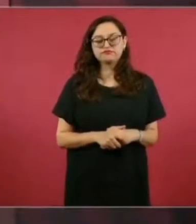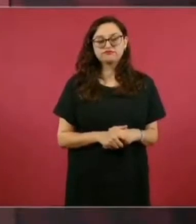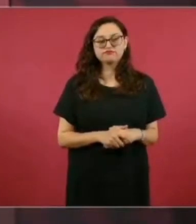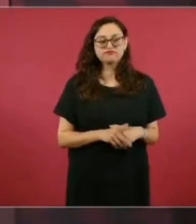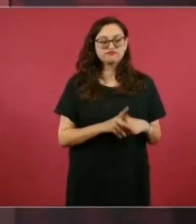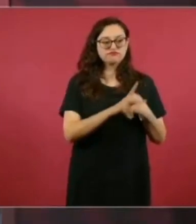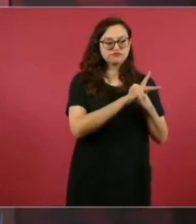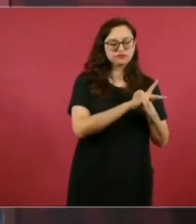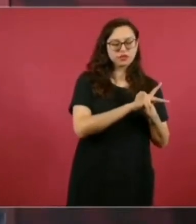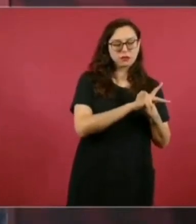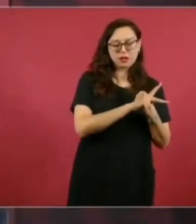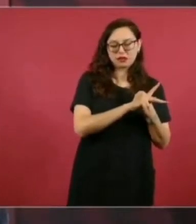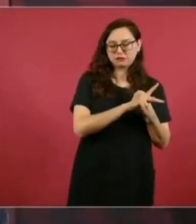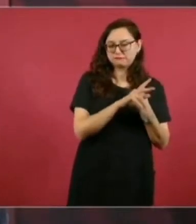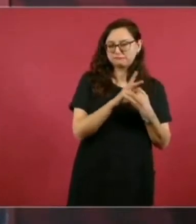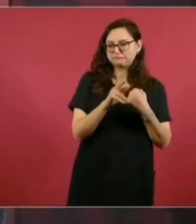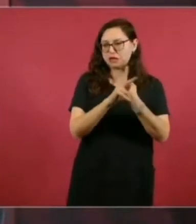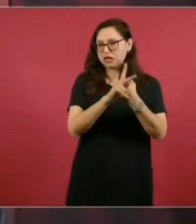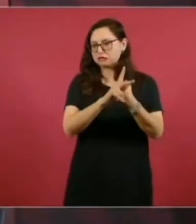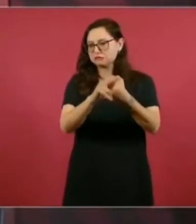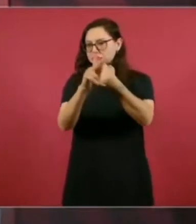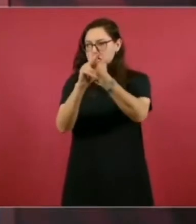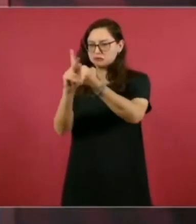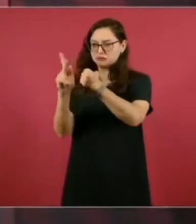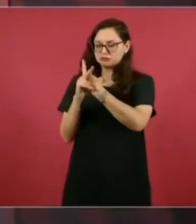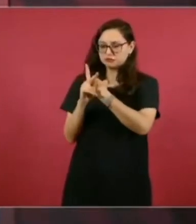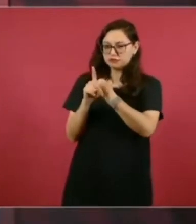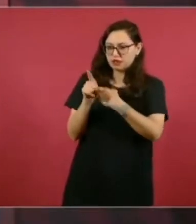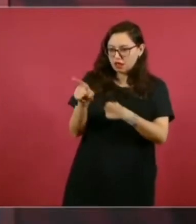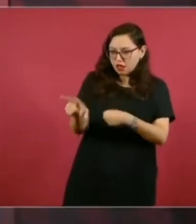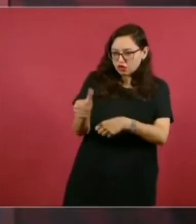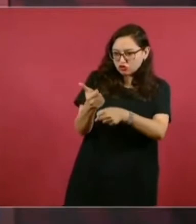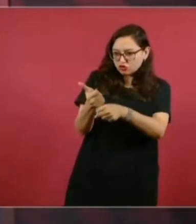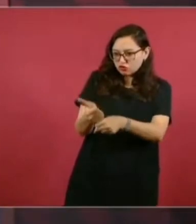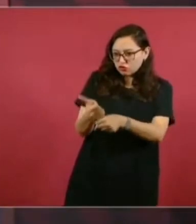el infortunio de otros pueblos,